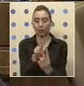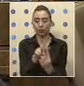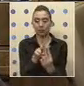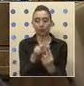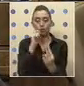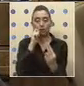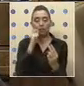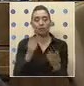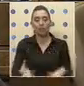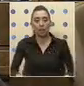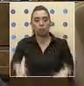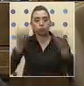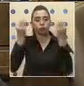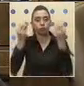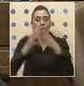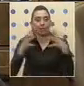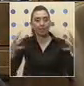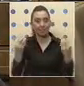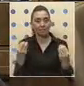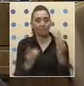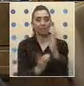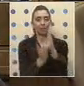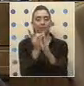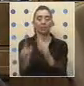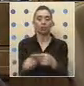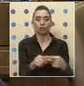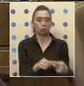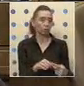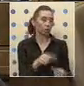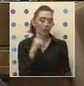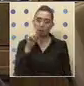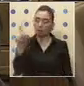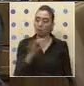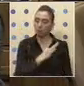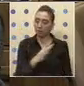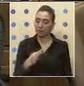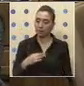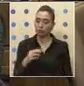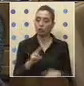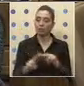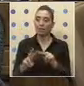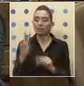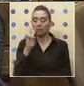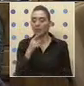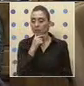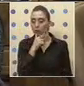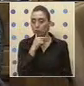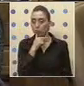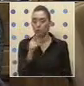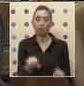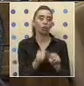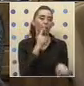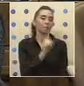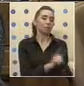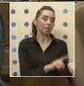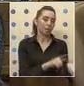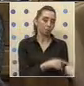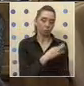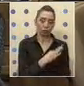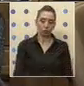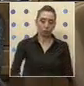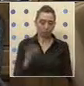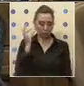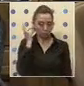del crecimiento y el desarrollo social. Pero, ministro, eso se hace, sin duda, no destrozando a nuestra clase